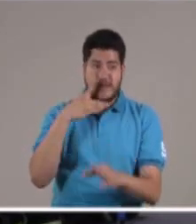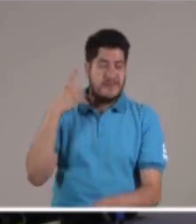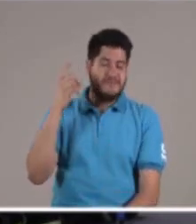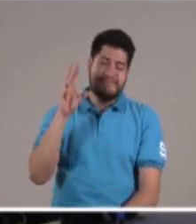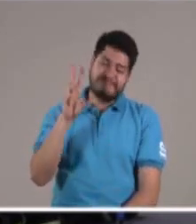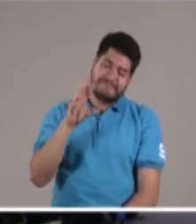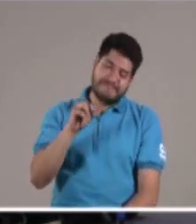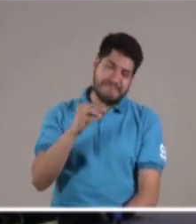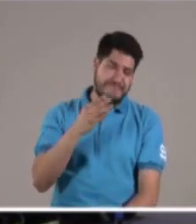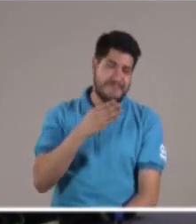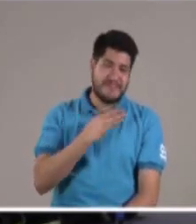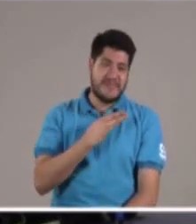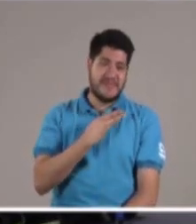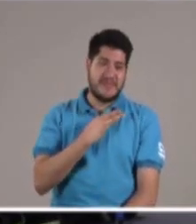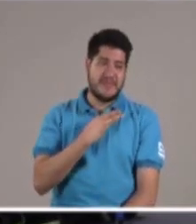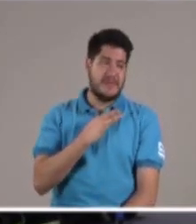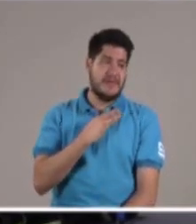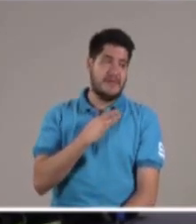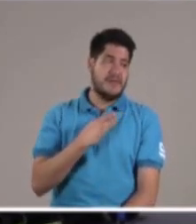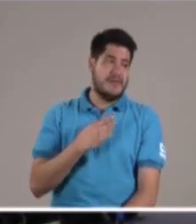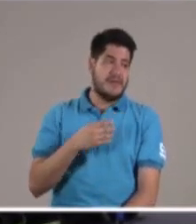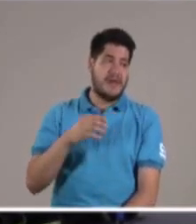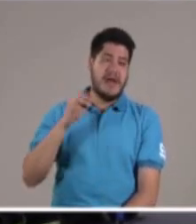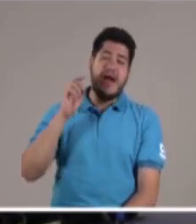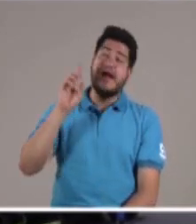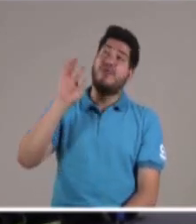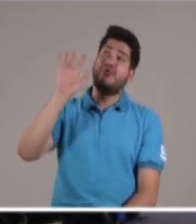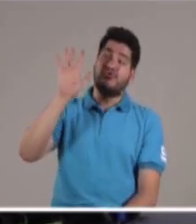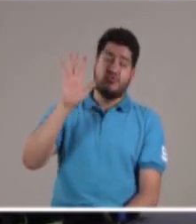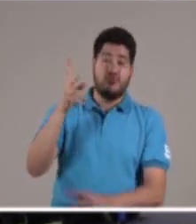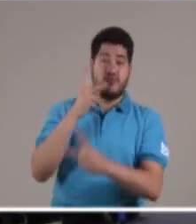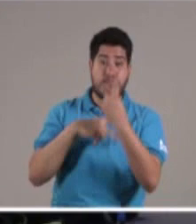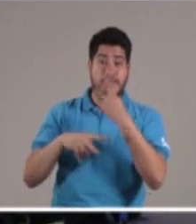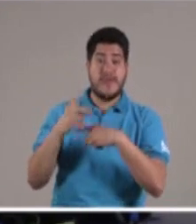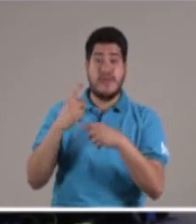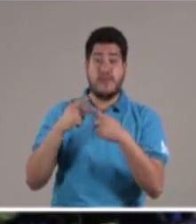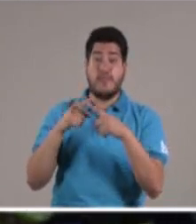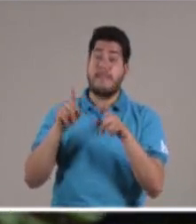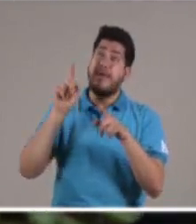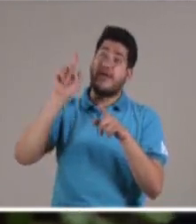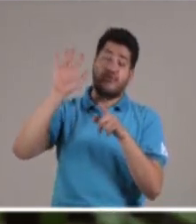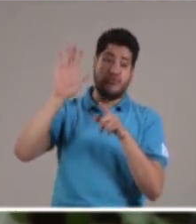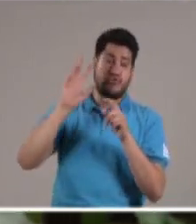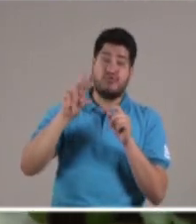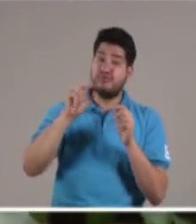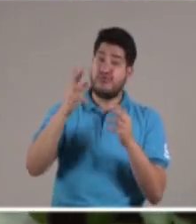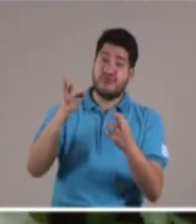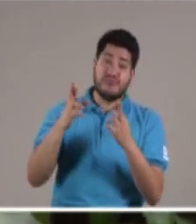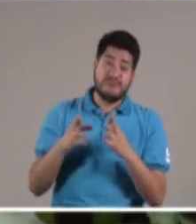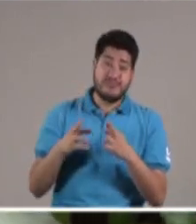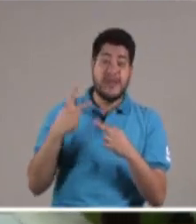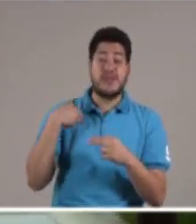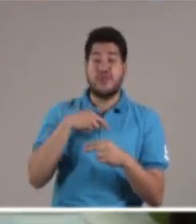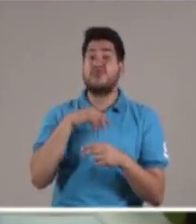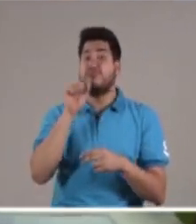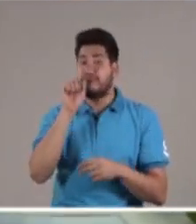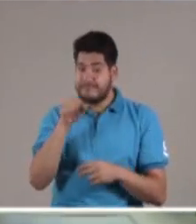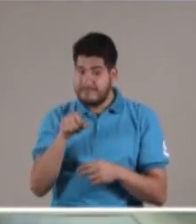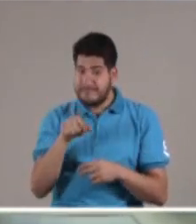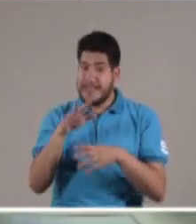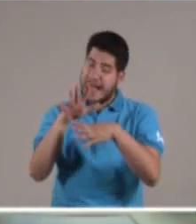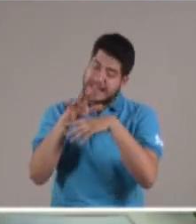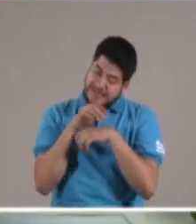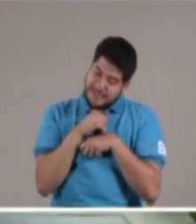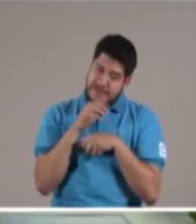no a lo suyo vino y a los suyos los suyos no le recibieron Pero los que le recibimos que somos nosotros nos dio el derecho